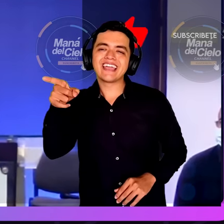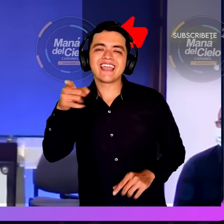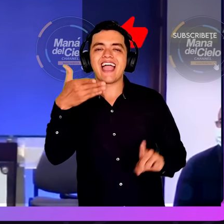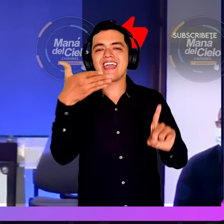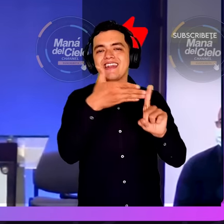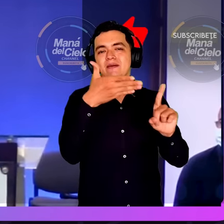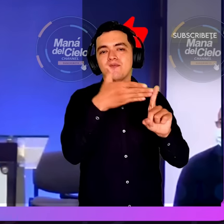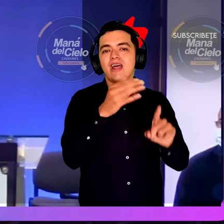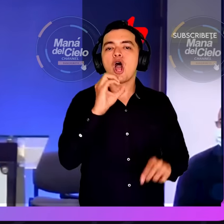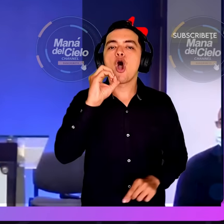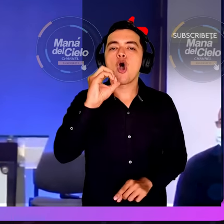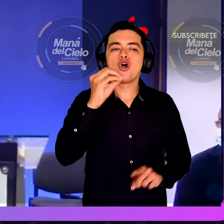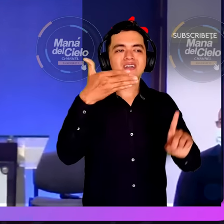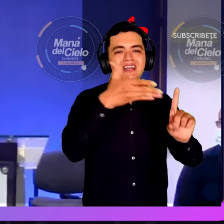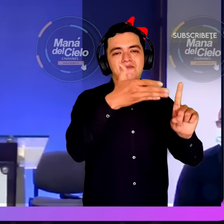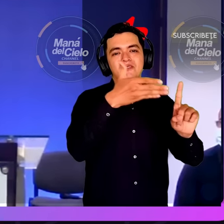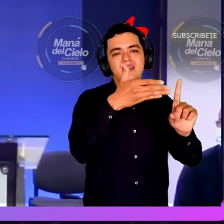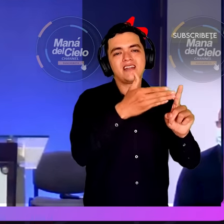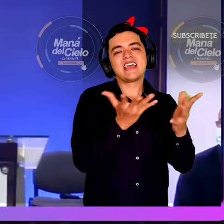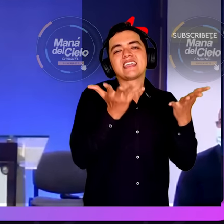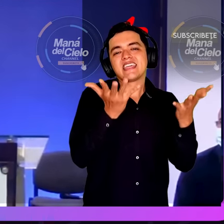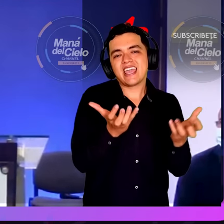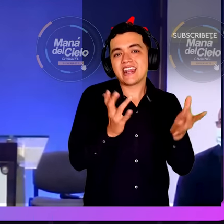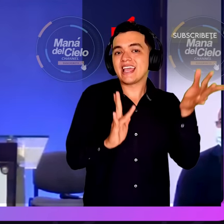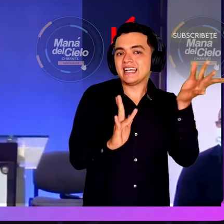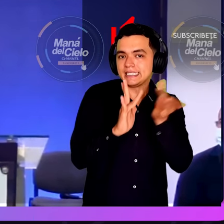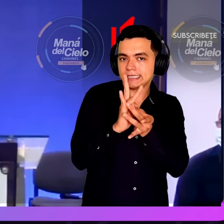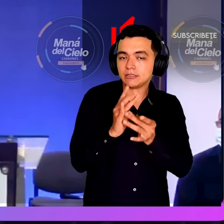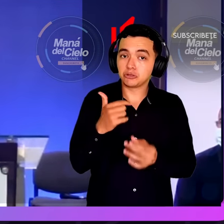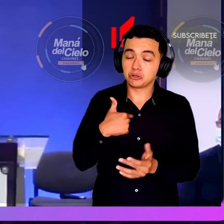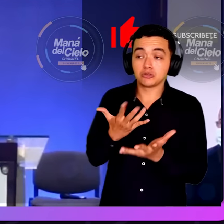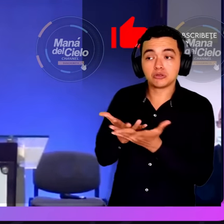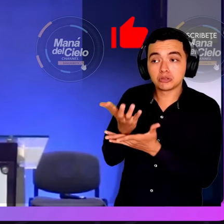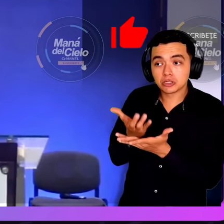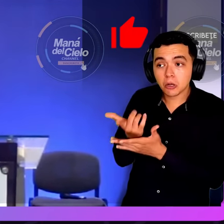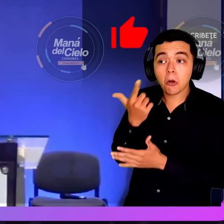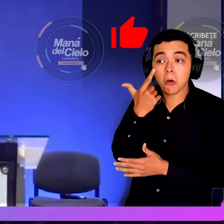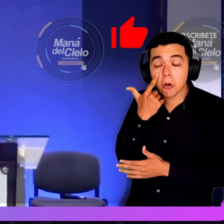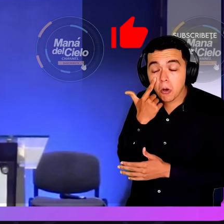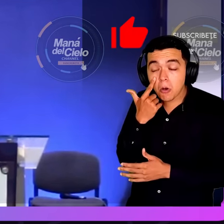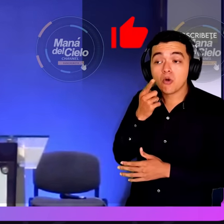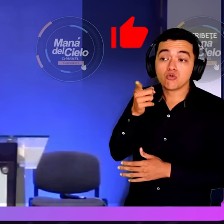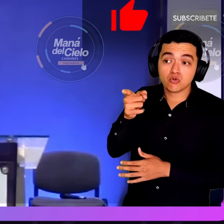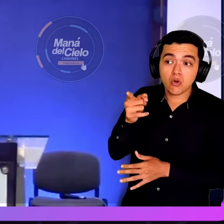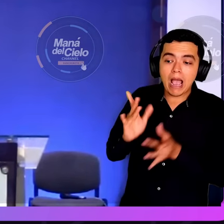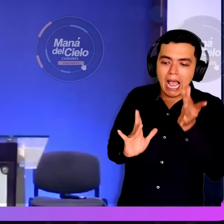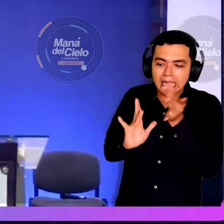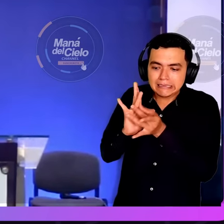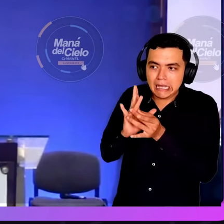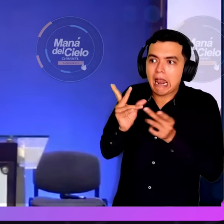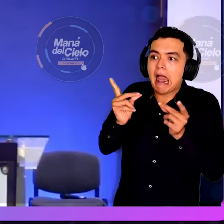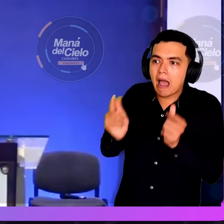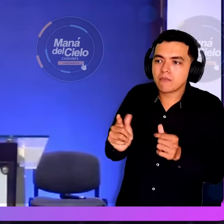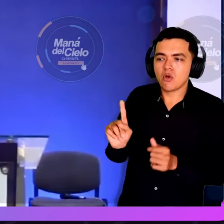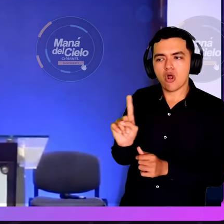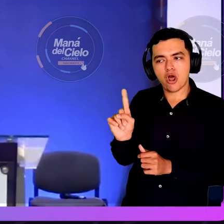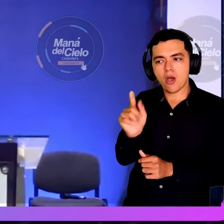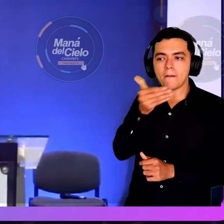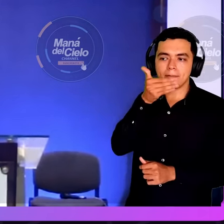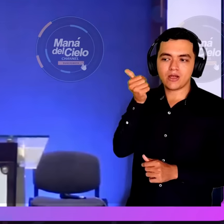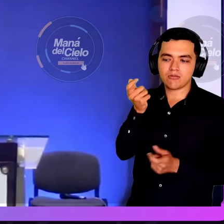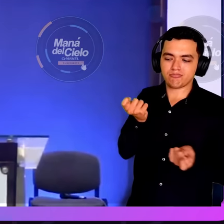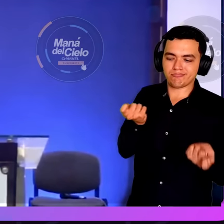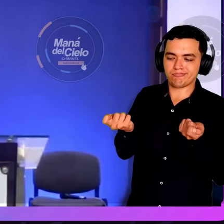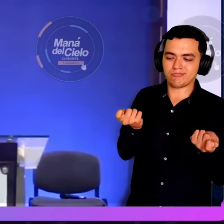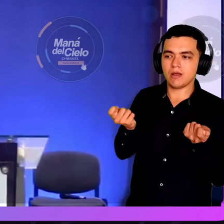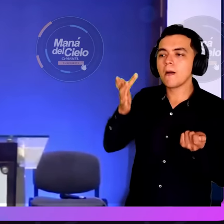débil. Entonces teníamos que ayudarla a fortalecer y a que pudiera salir. Bueno, en todo caso se llevó en ese proceso. Oiga, se consagró. No,